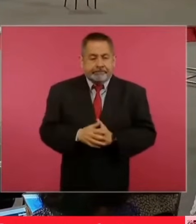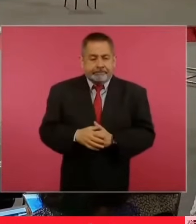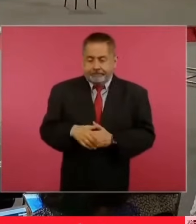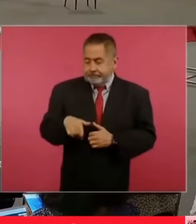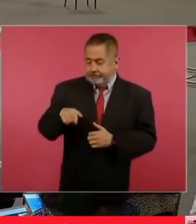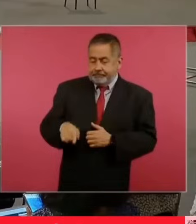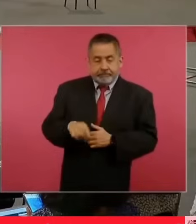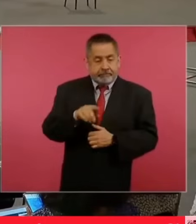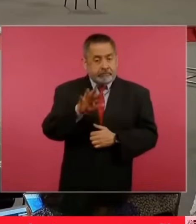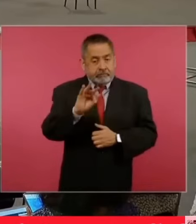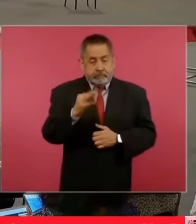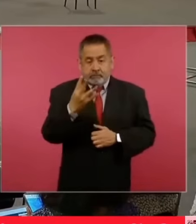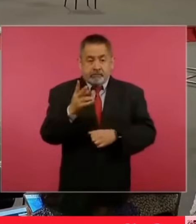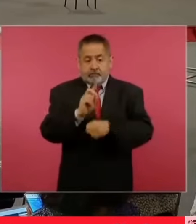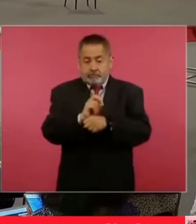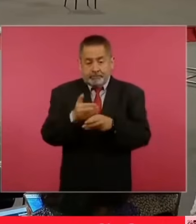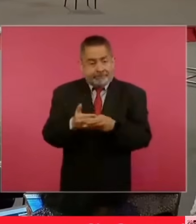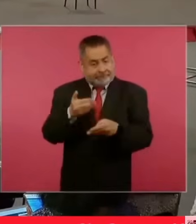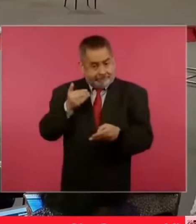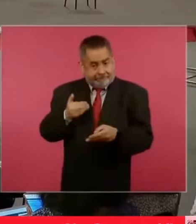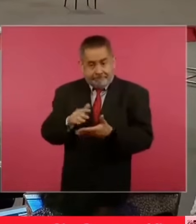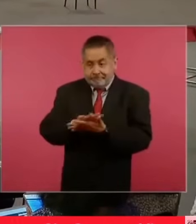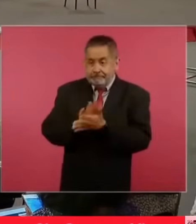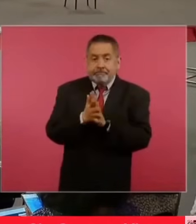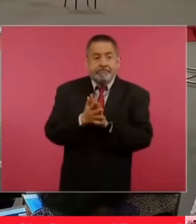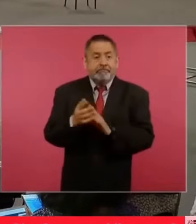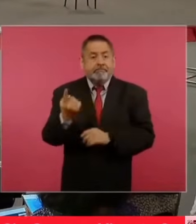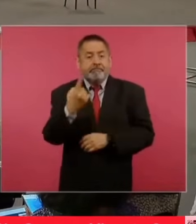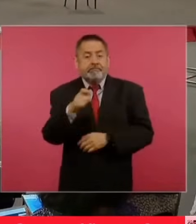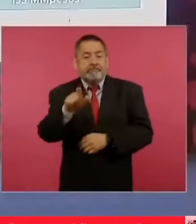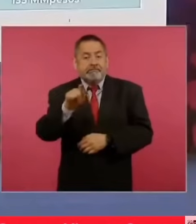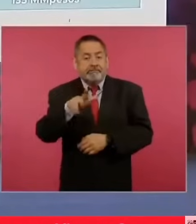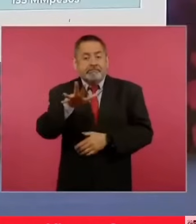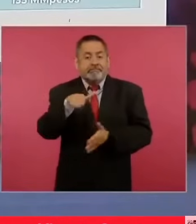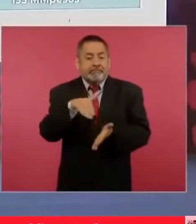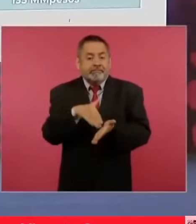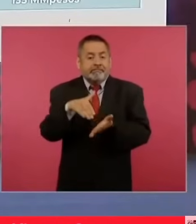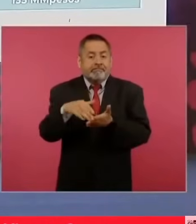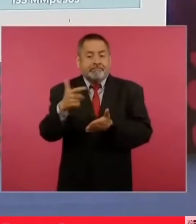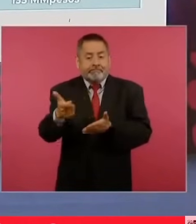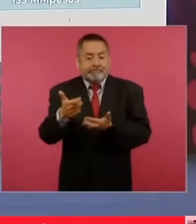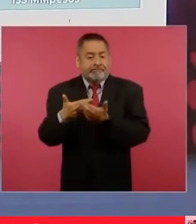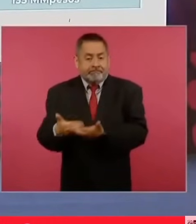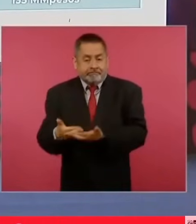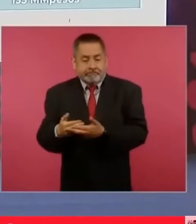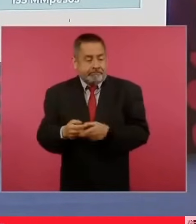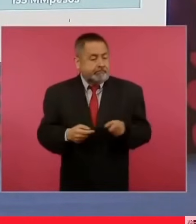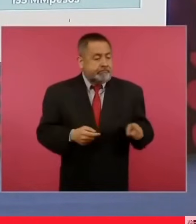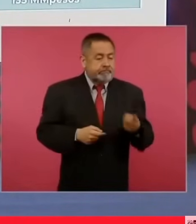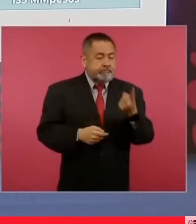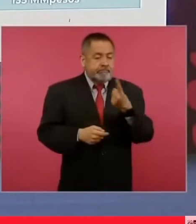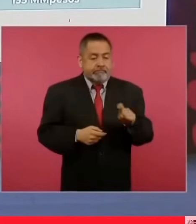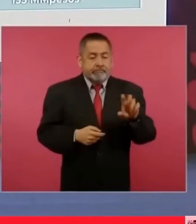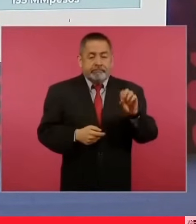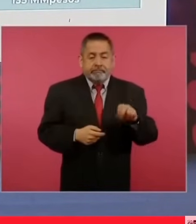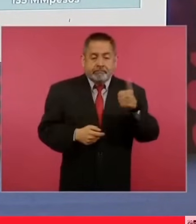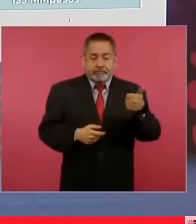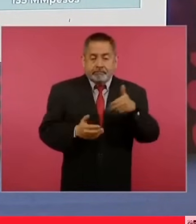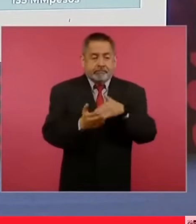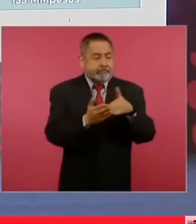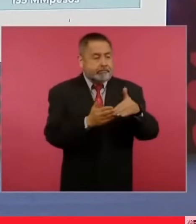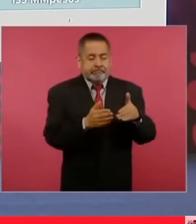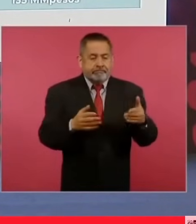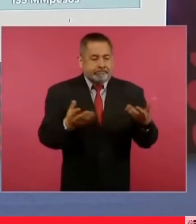44 días antes son 175 millones de pesos y por renta de equipo son 106.